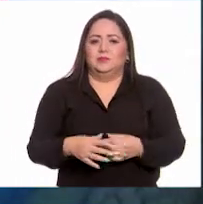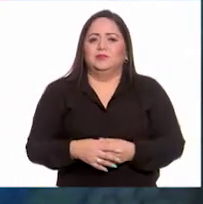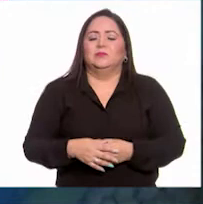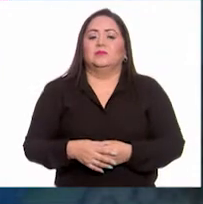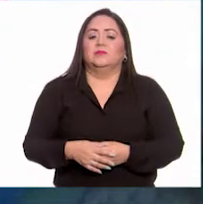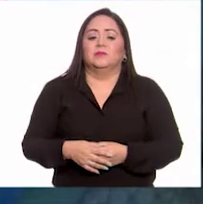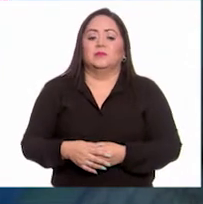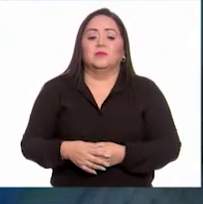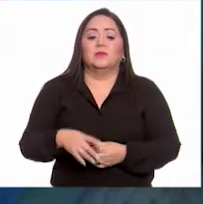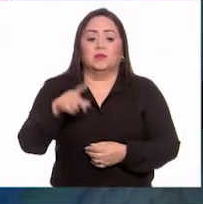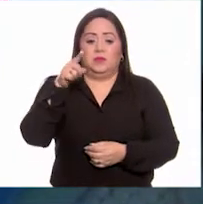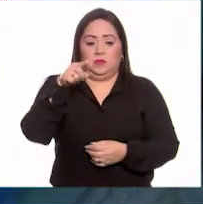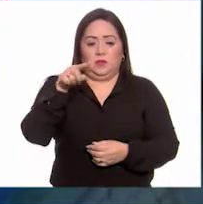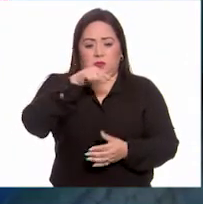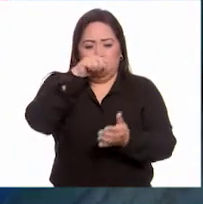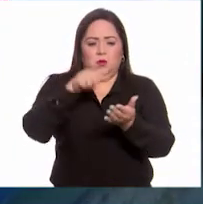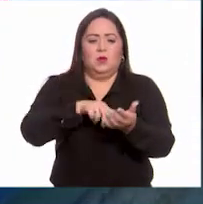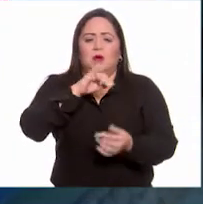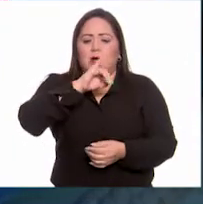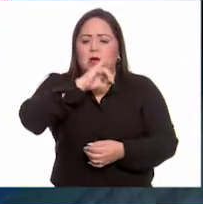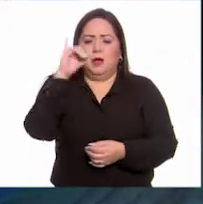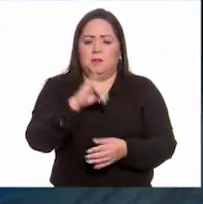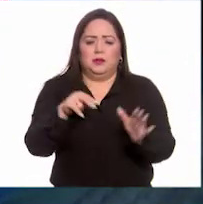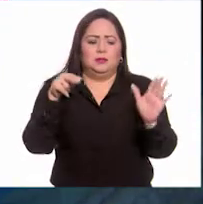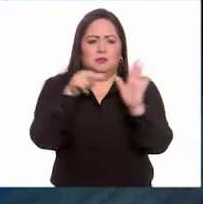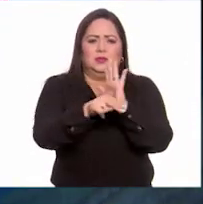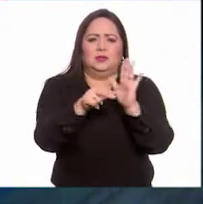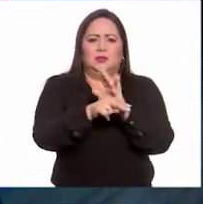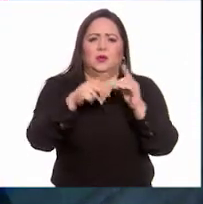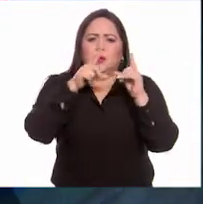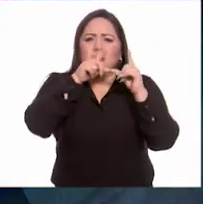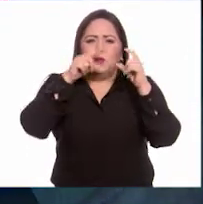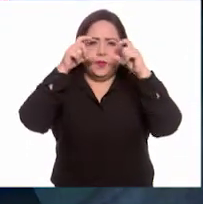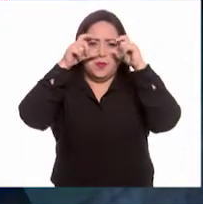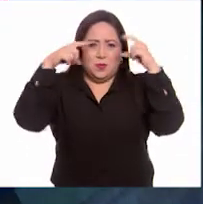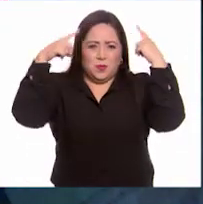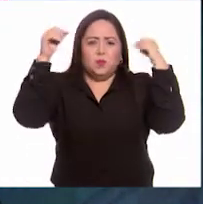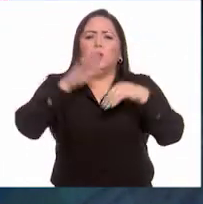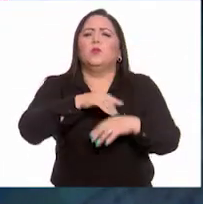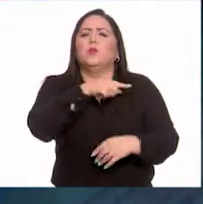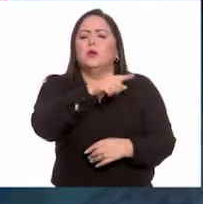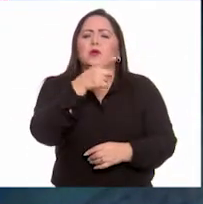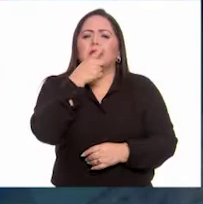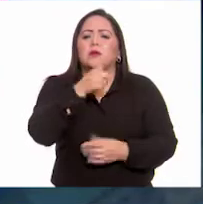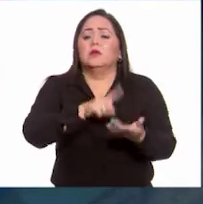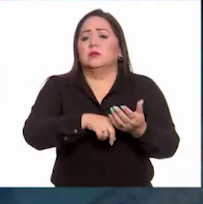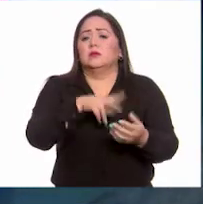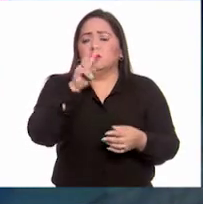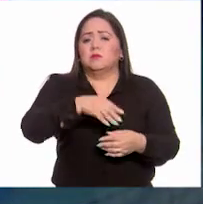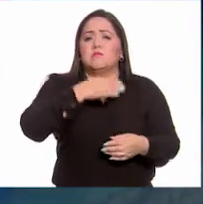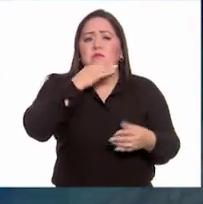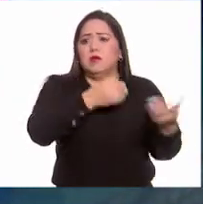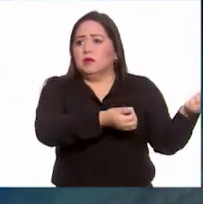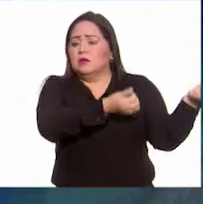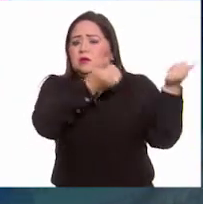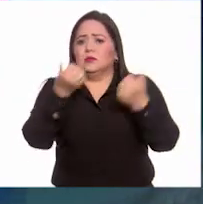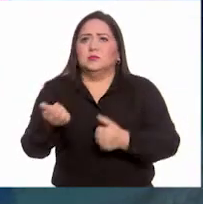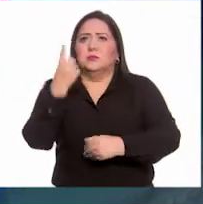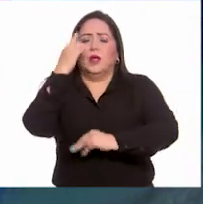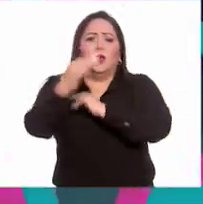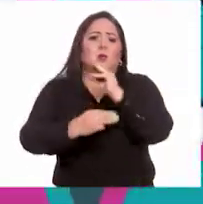Nota: en Umacín nunca matan a las tusas porque dicen que ellas trajeron el maíz al mundo.